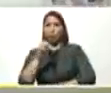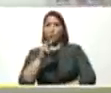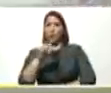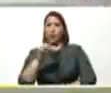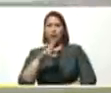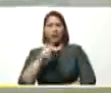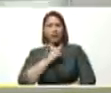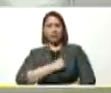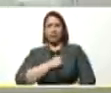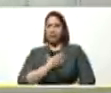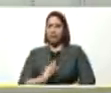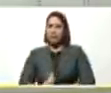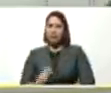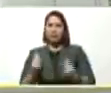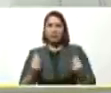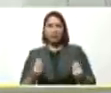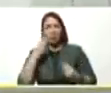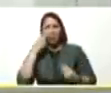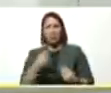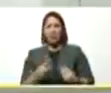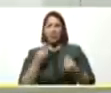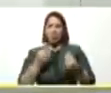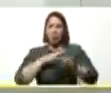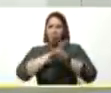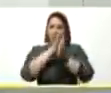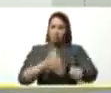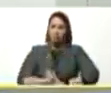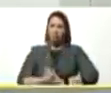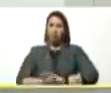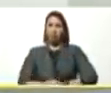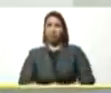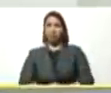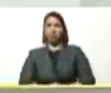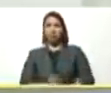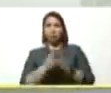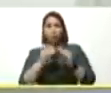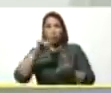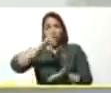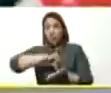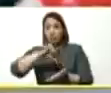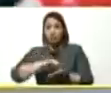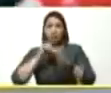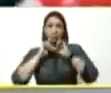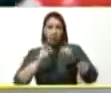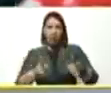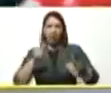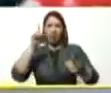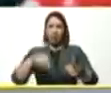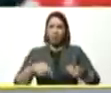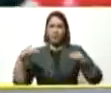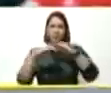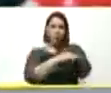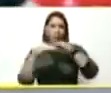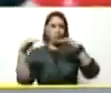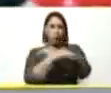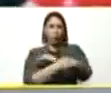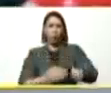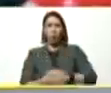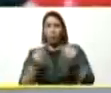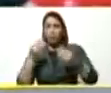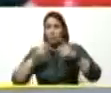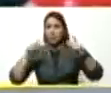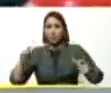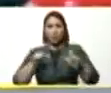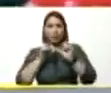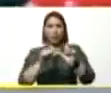mucha tristeza ver cómo se destruyó todo el casco central, las carreteras y tanta gente que quedó